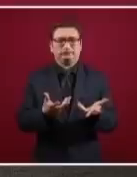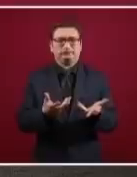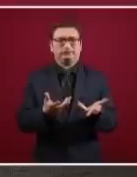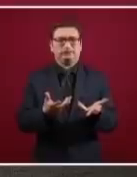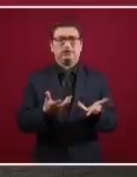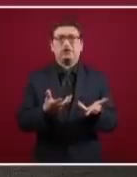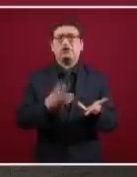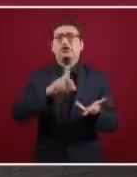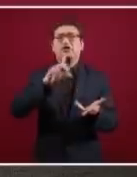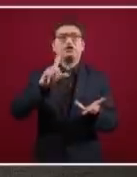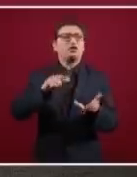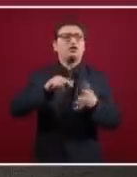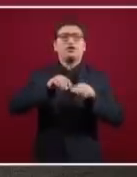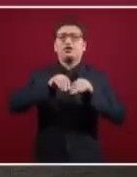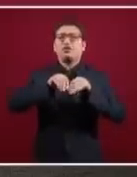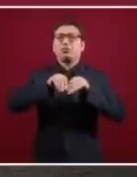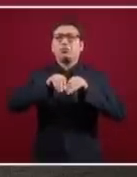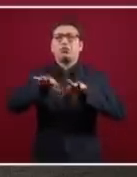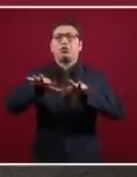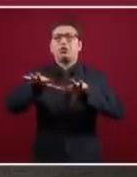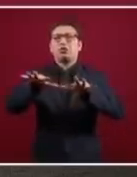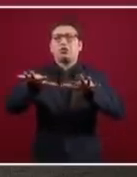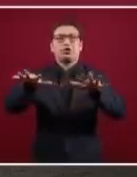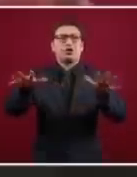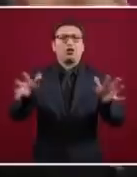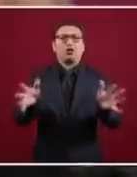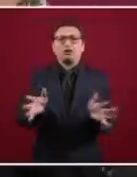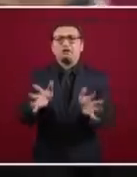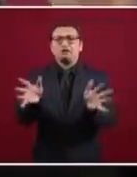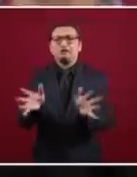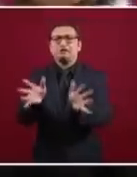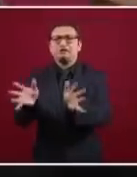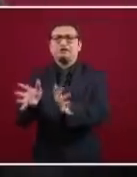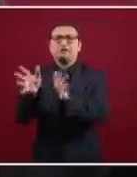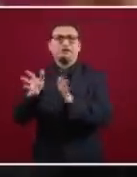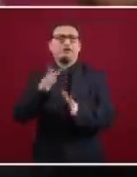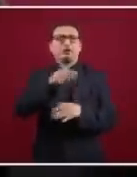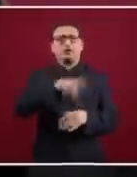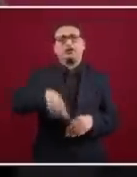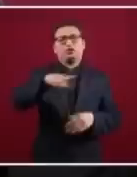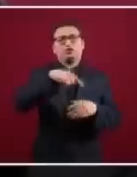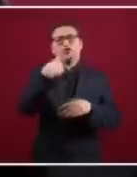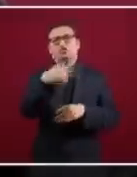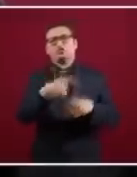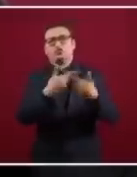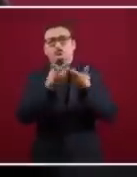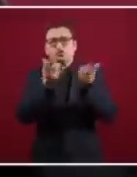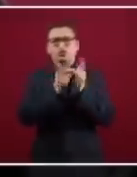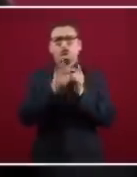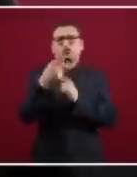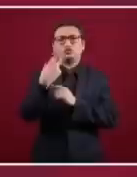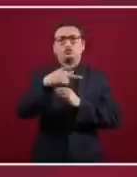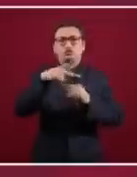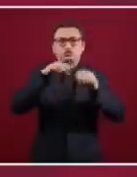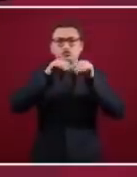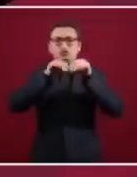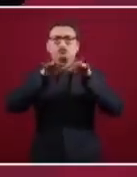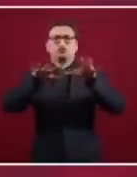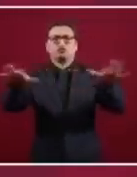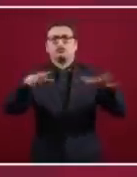vendieron con sus intelectuales orgánicos sus voceros sus medios de